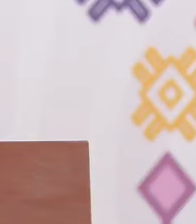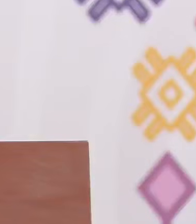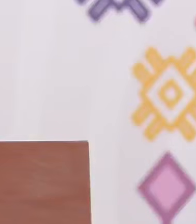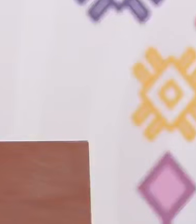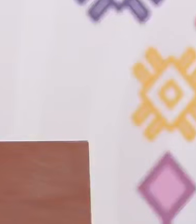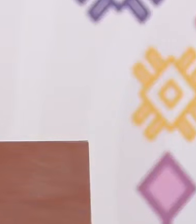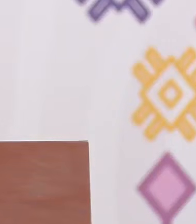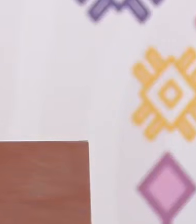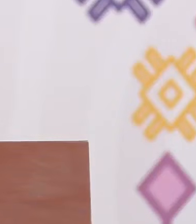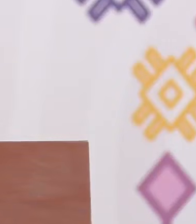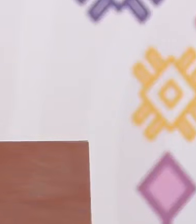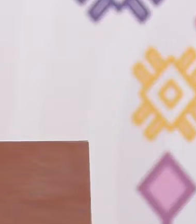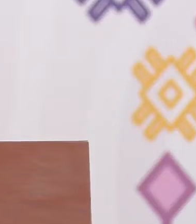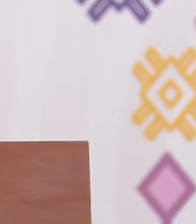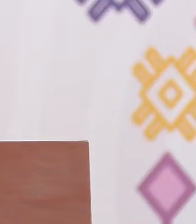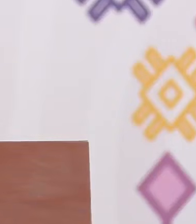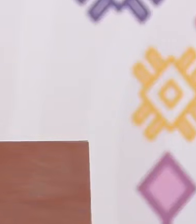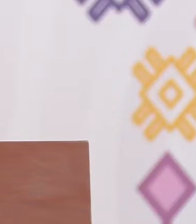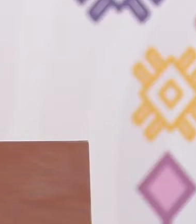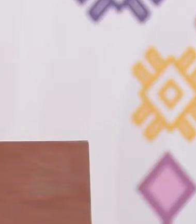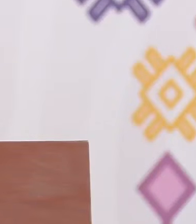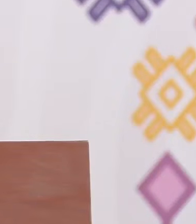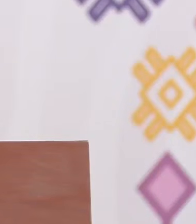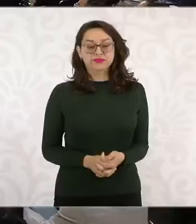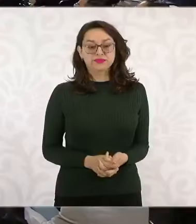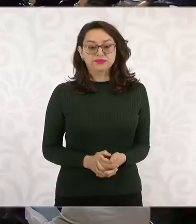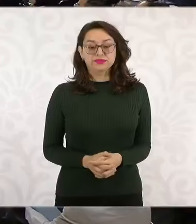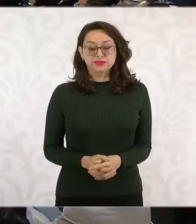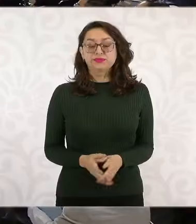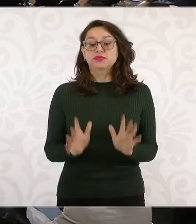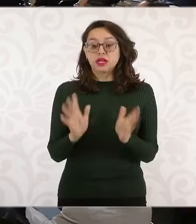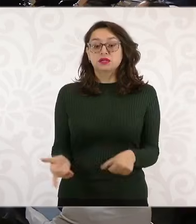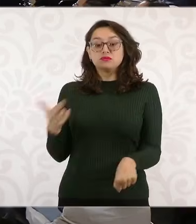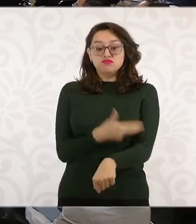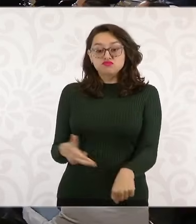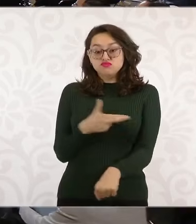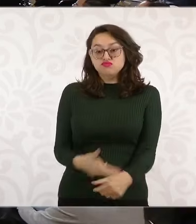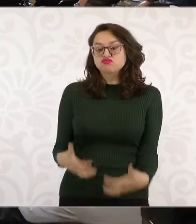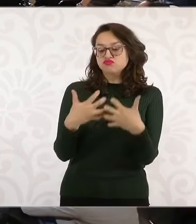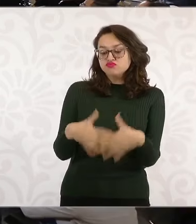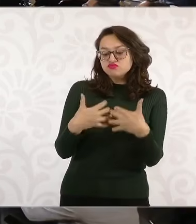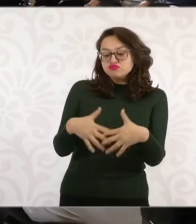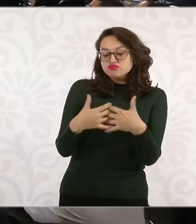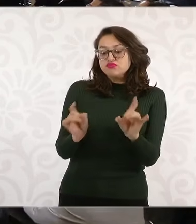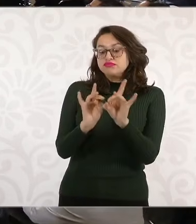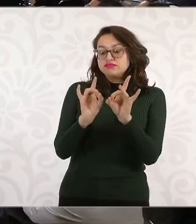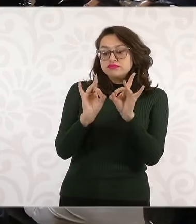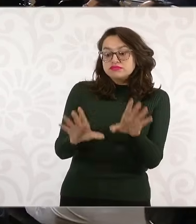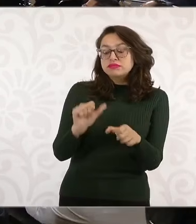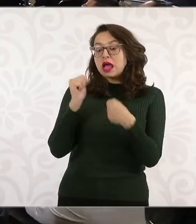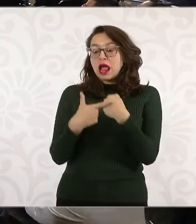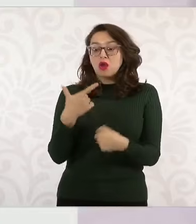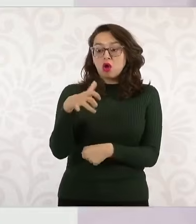plantas, si era necesario, de combustóleo para que pudieran entrar en operación en caso de que hubiera algún tipo de desabasto de gas